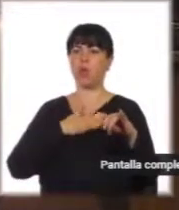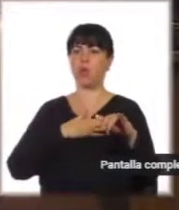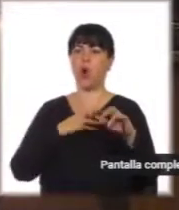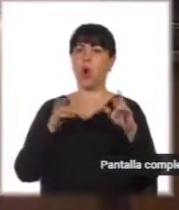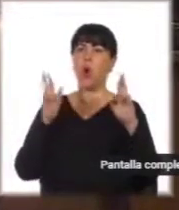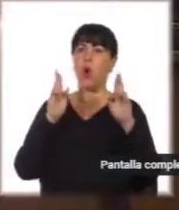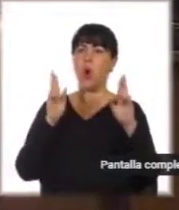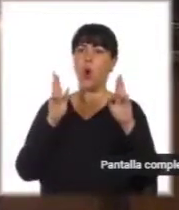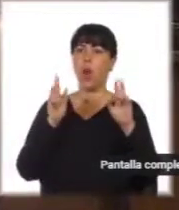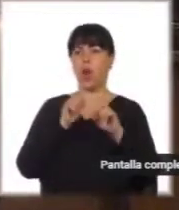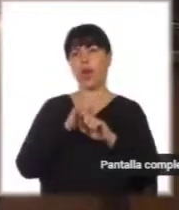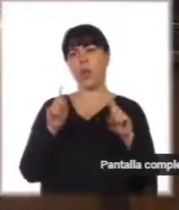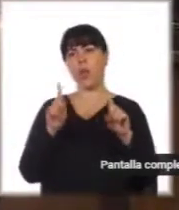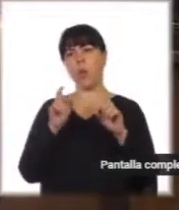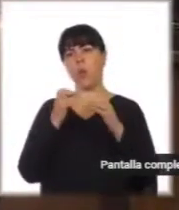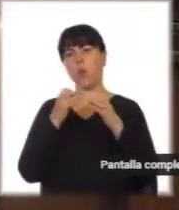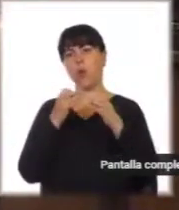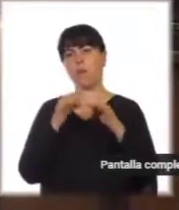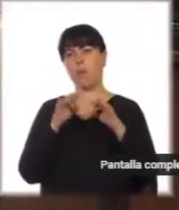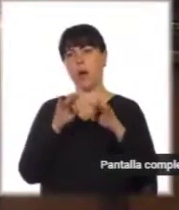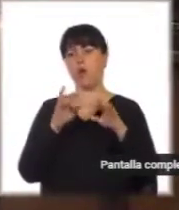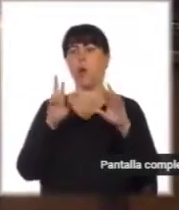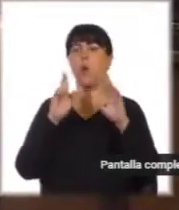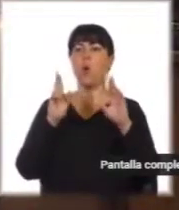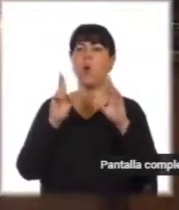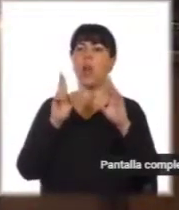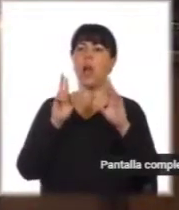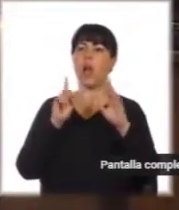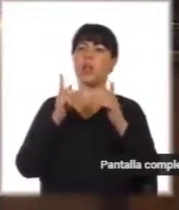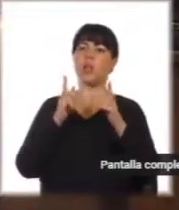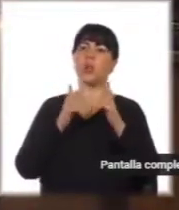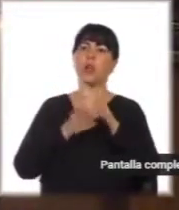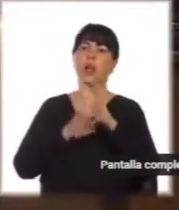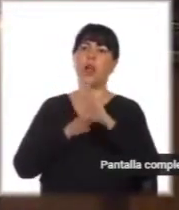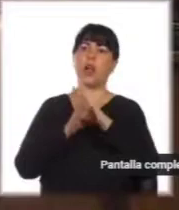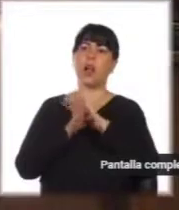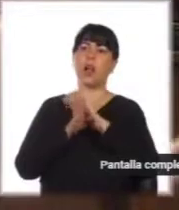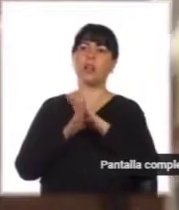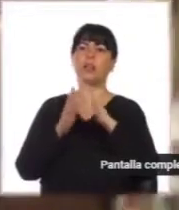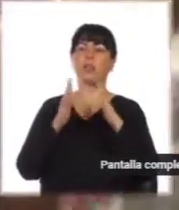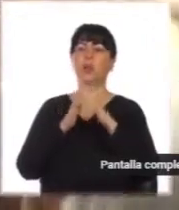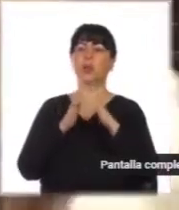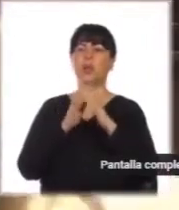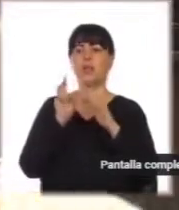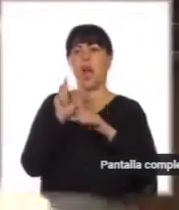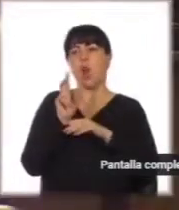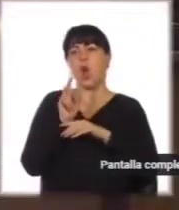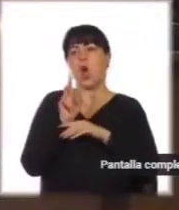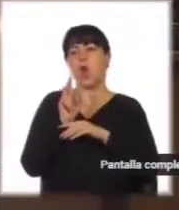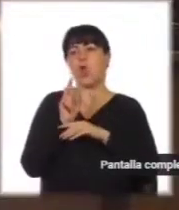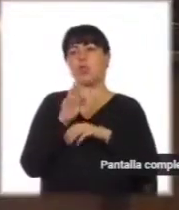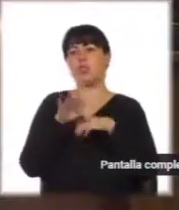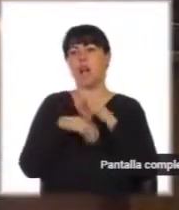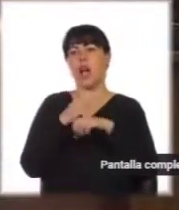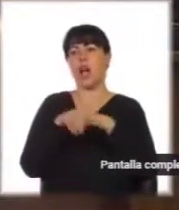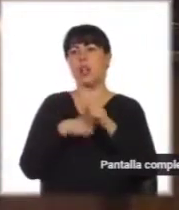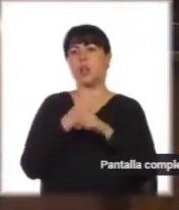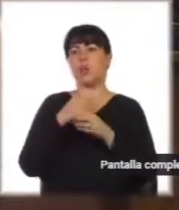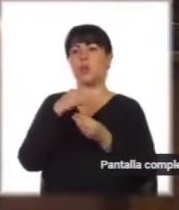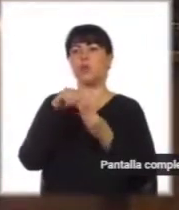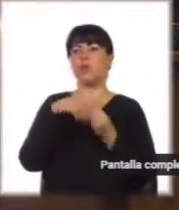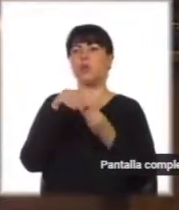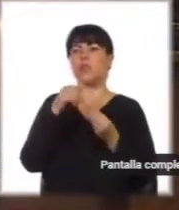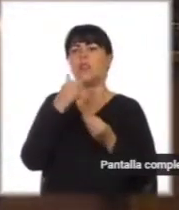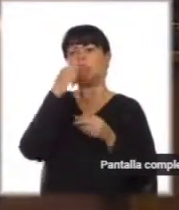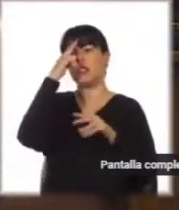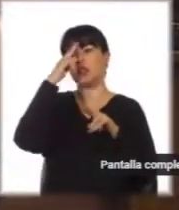Ojalá que no, hermano. Ojalá que no tengas que irte de tu casa a los 12 porque tu propia familia cree que estás